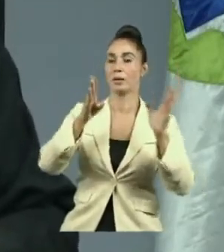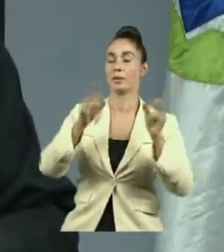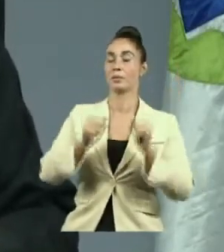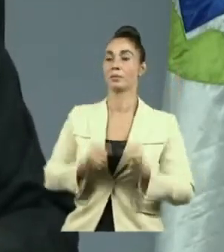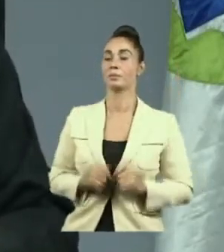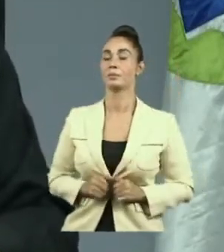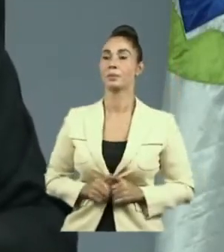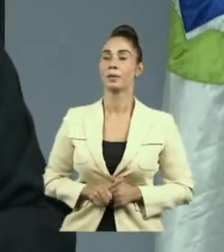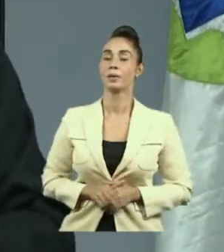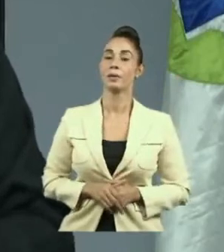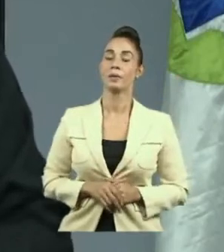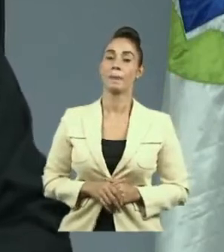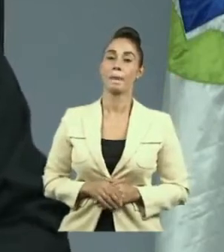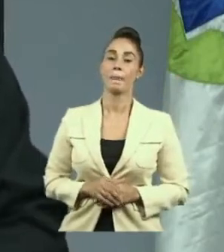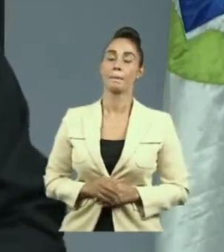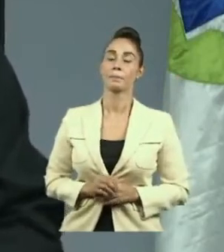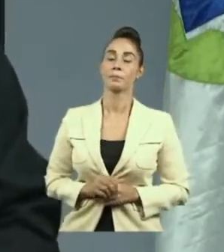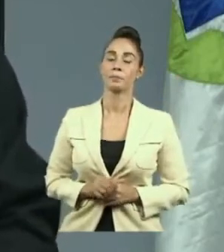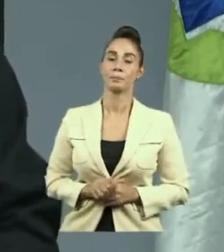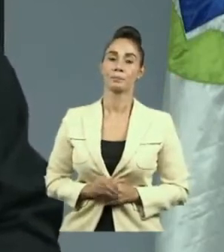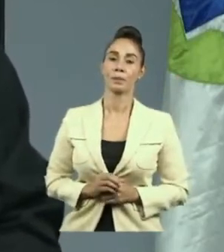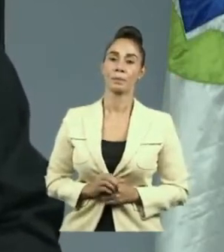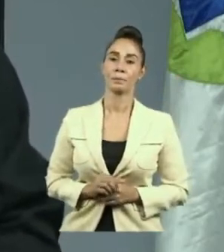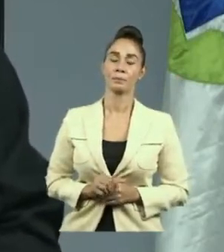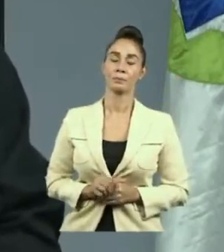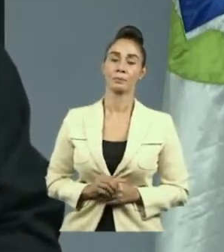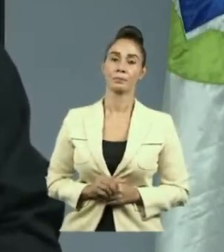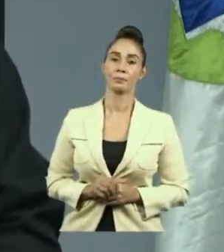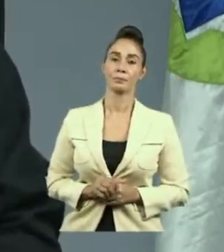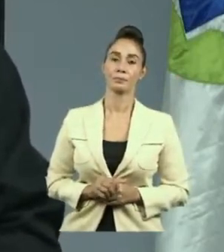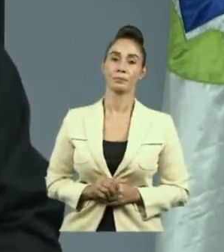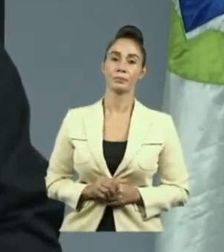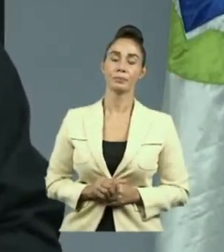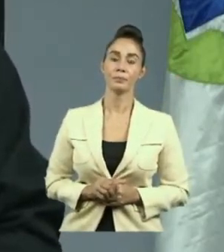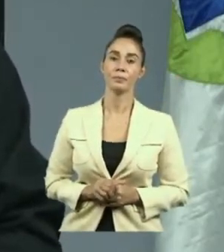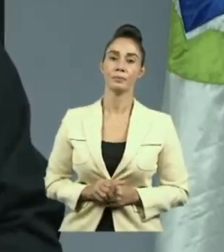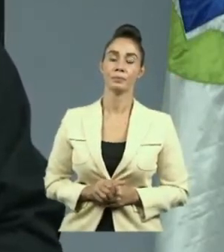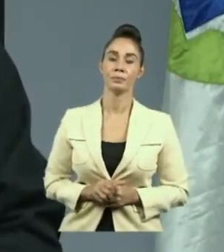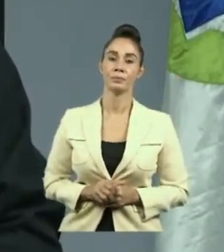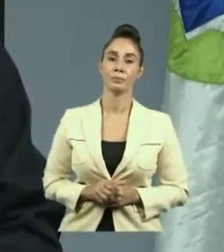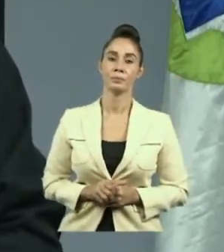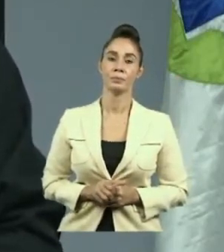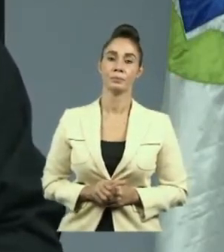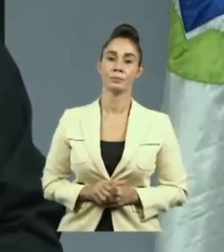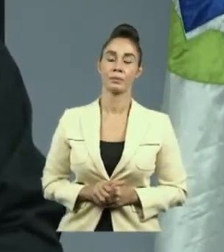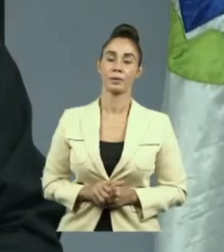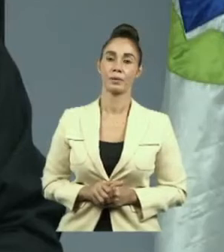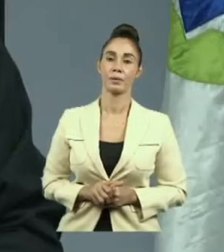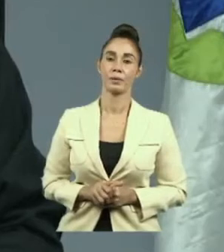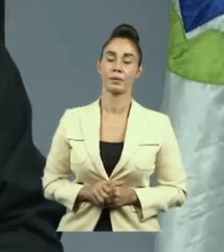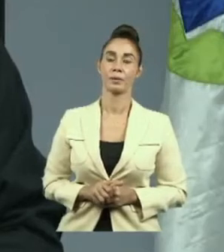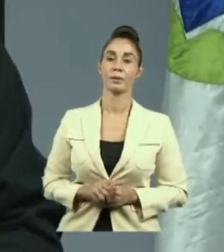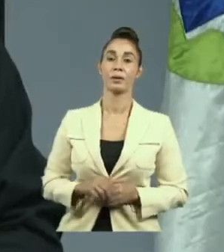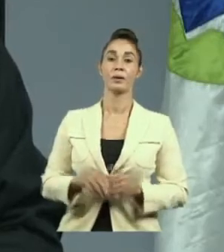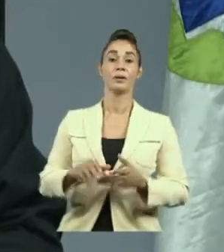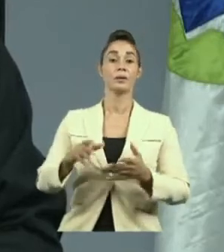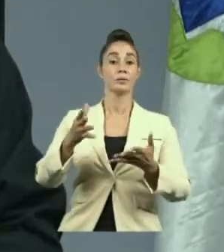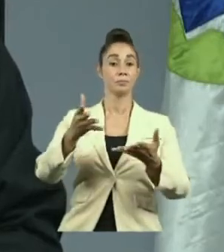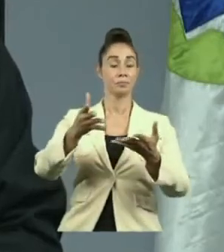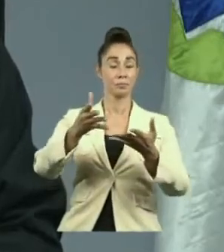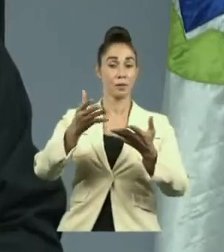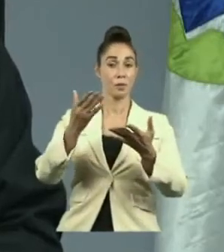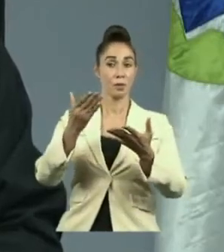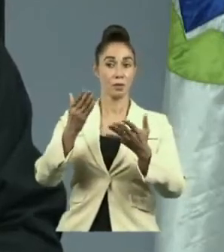la crisis que usted dice de tipo humanitaria la comunidad internacional pueda